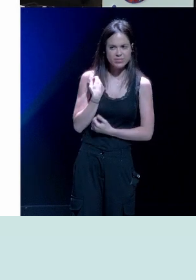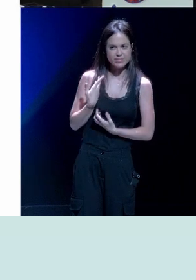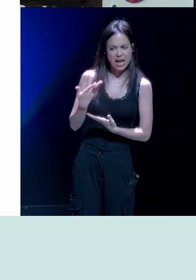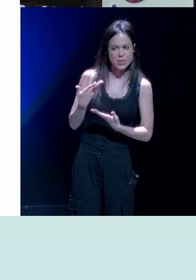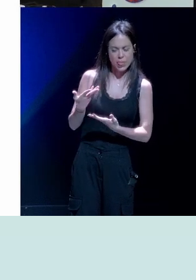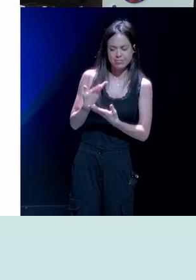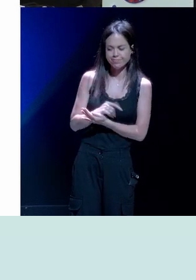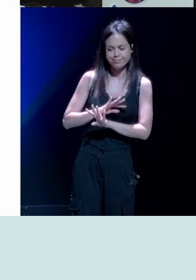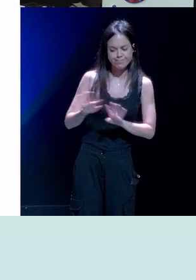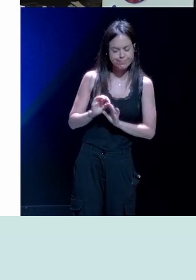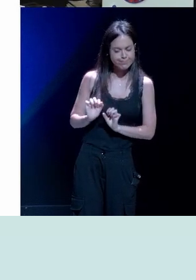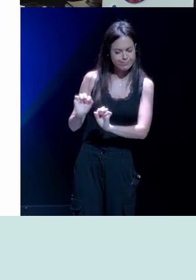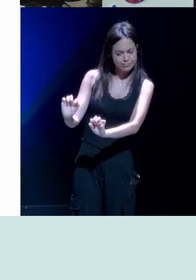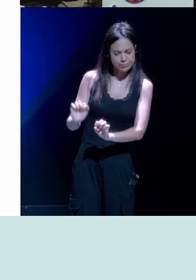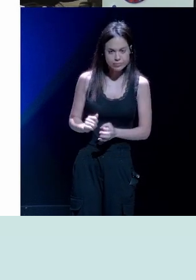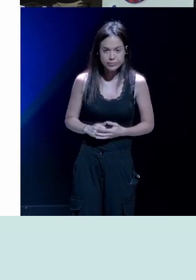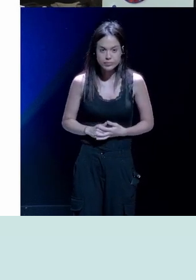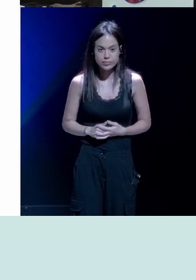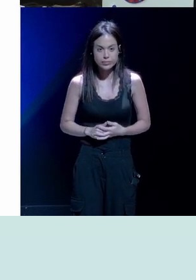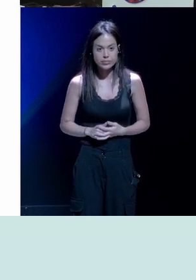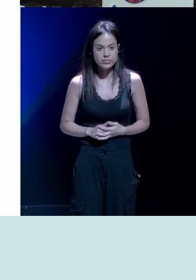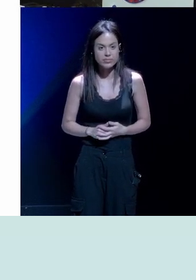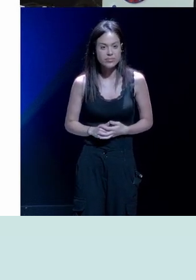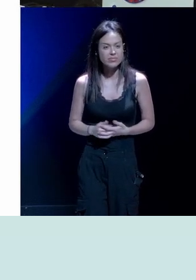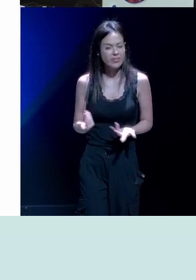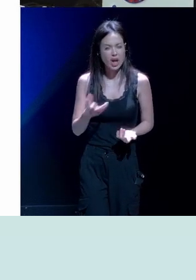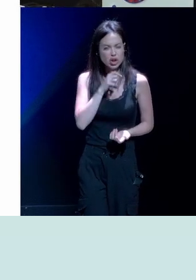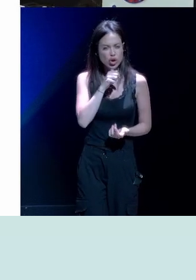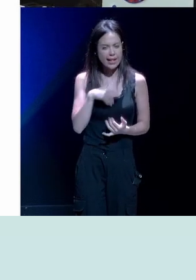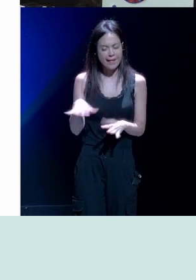esas ayudas antes que aceptar